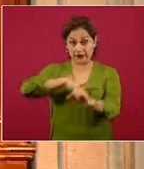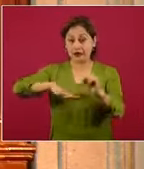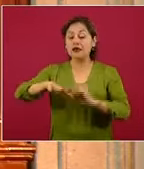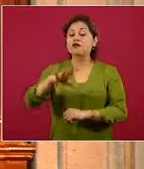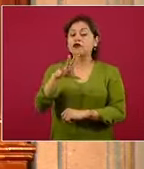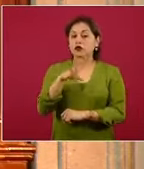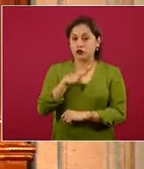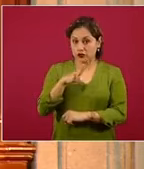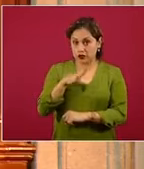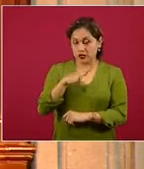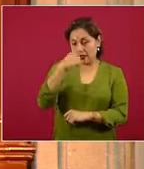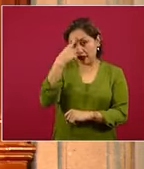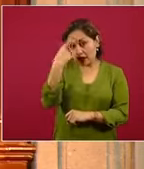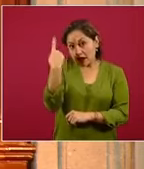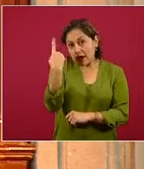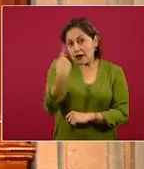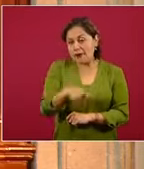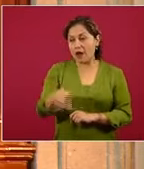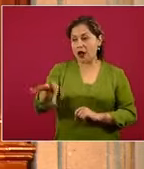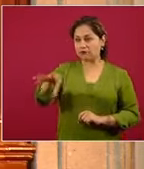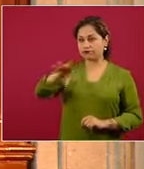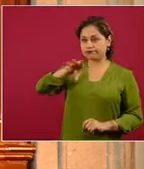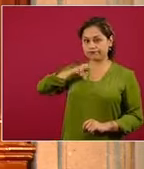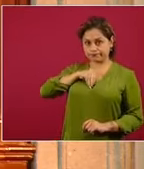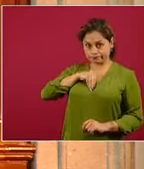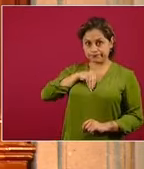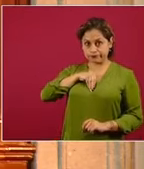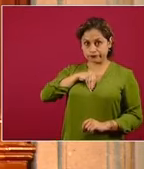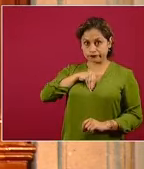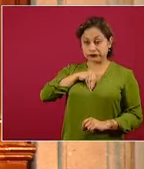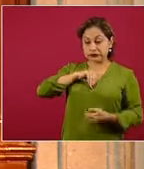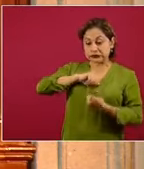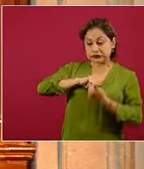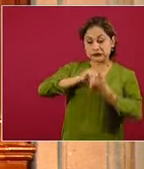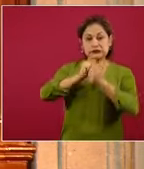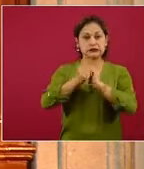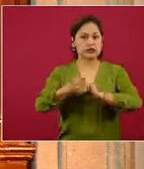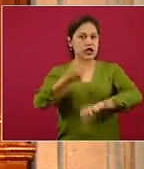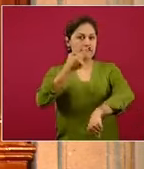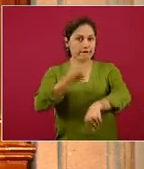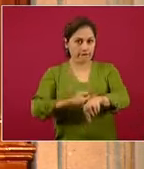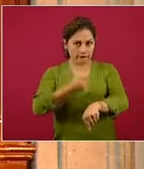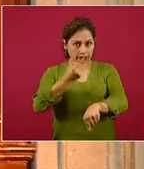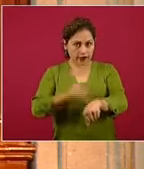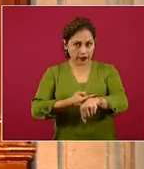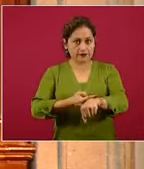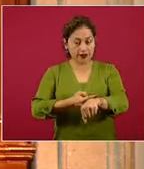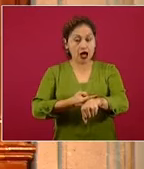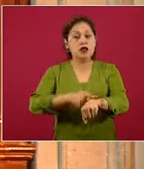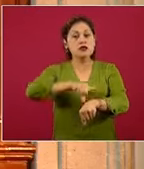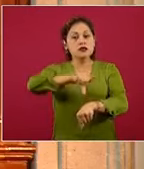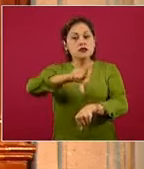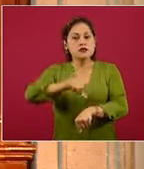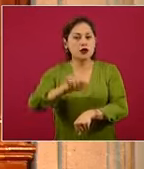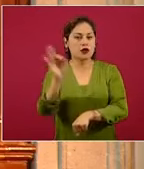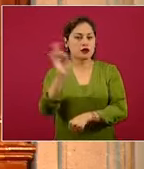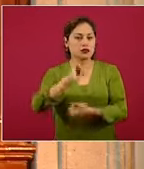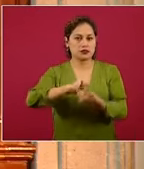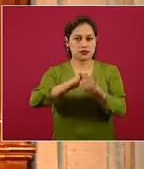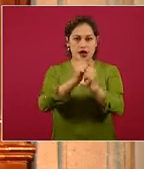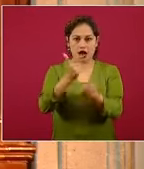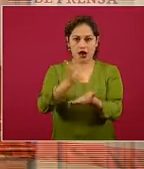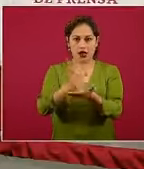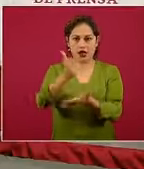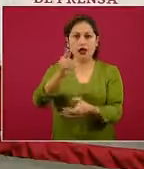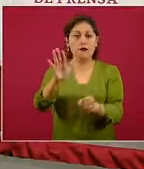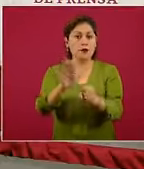de contagiarnos, de, si nos contagiamos, enfermar. Si enfermamos, hacerlo de manera grave, sobre todo si pertenecemos